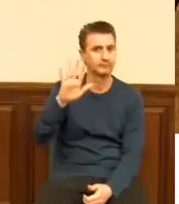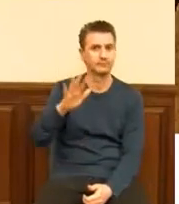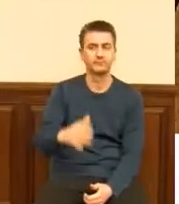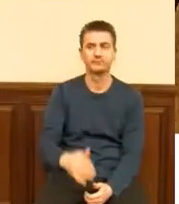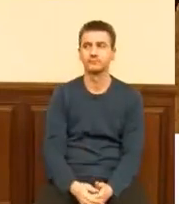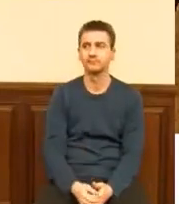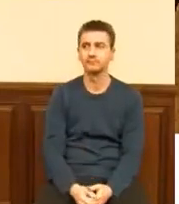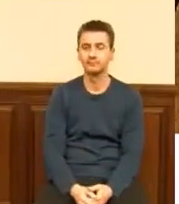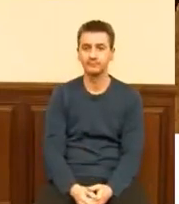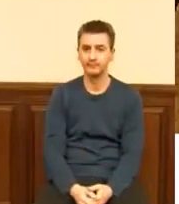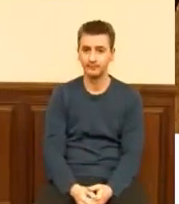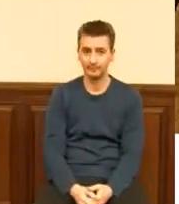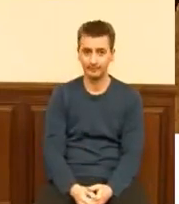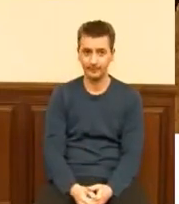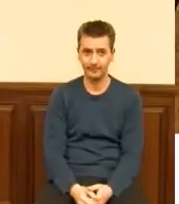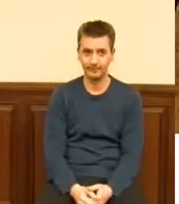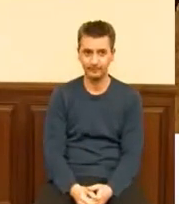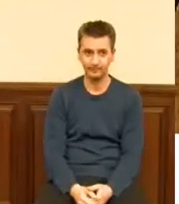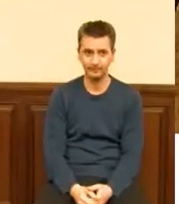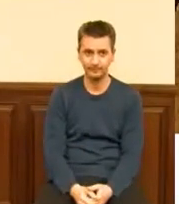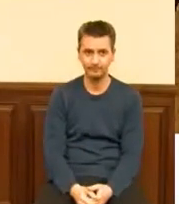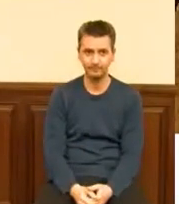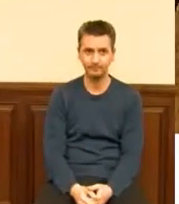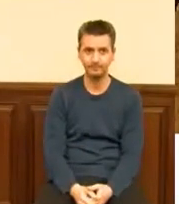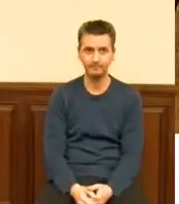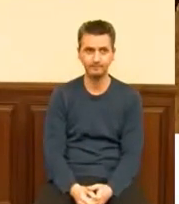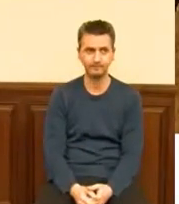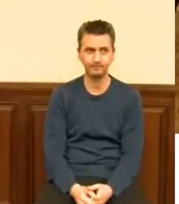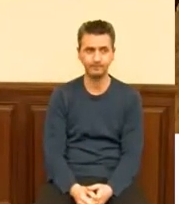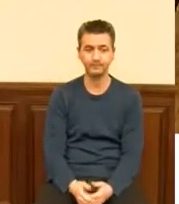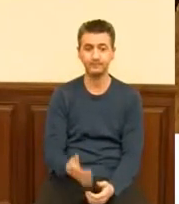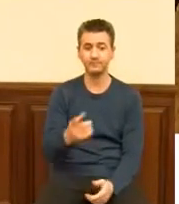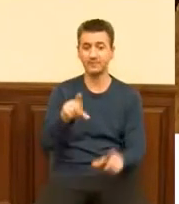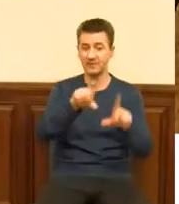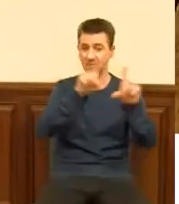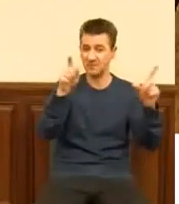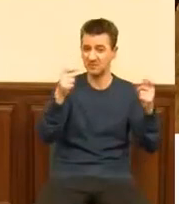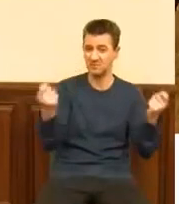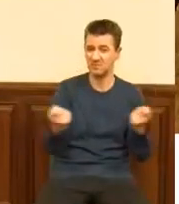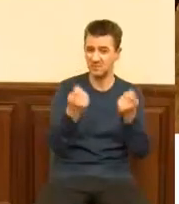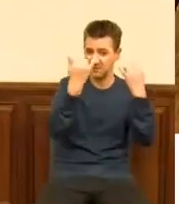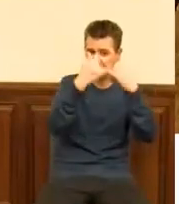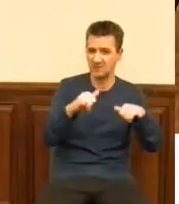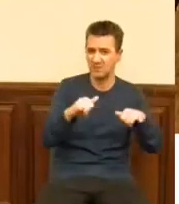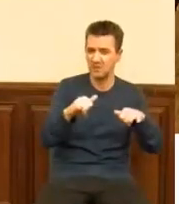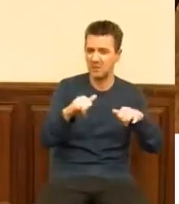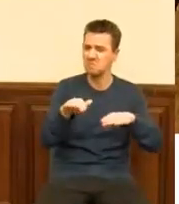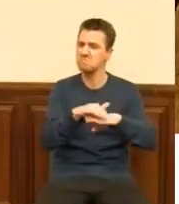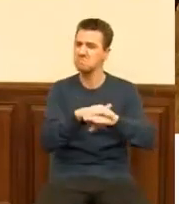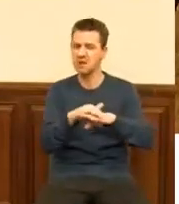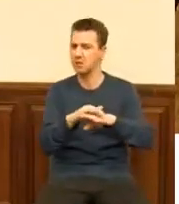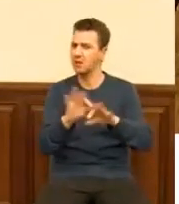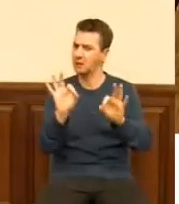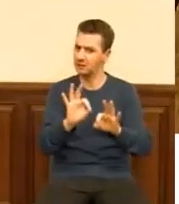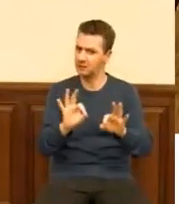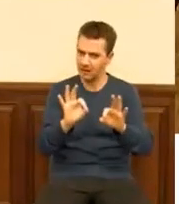afirmando que a la empresa que hizo el macrofestival se le esté perdonando nada,